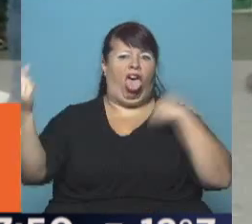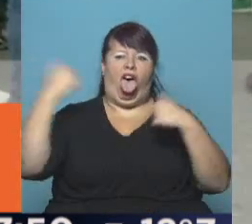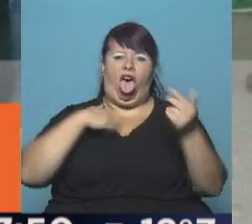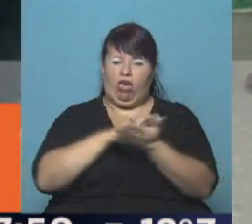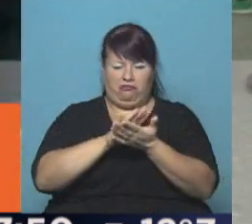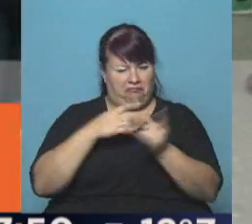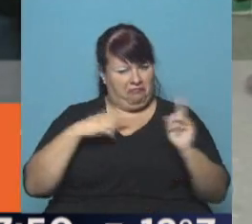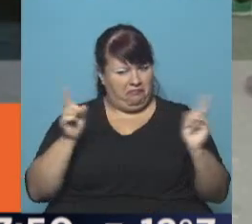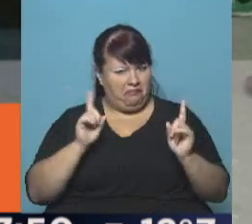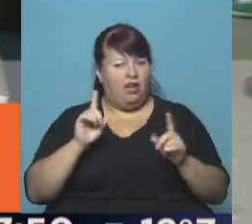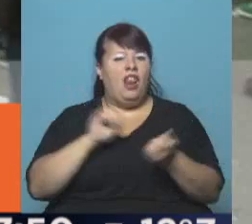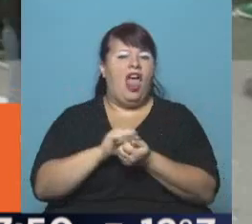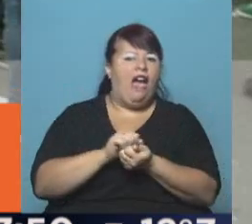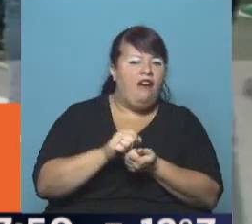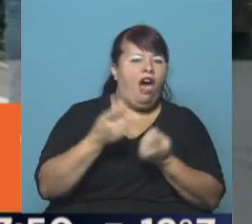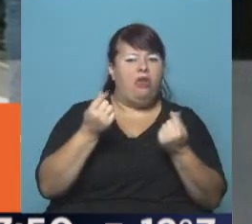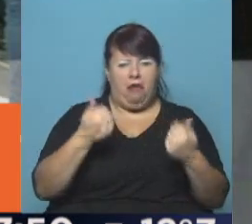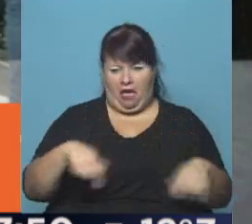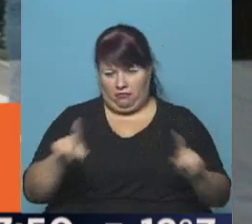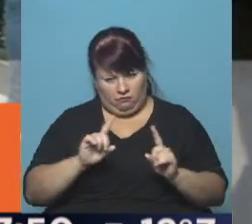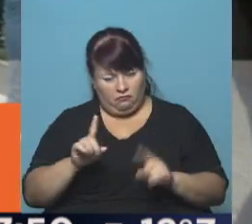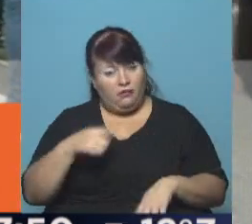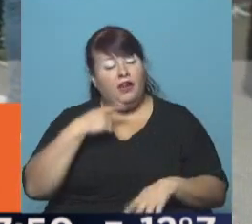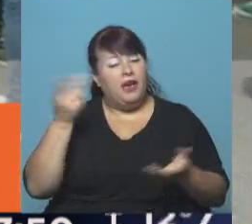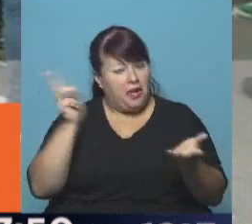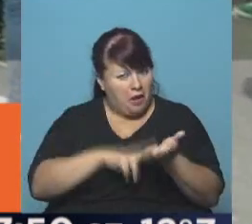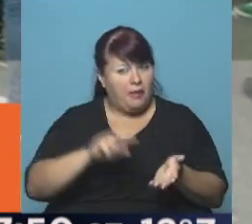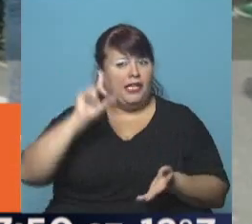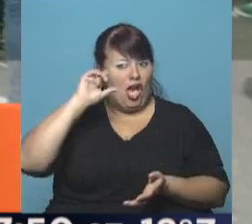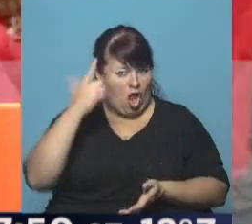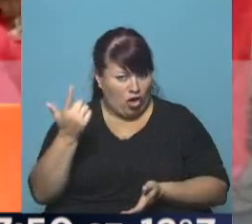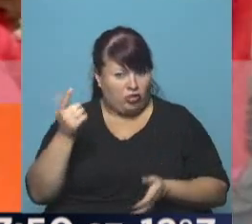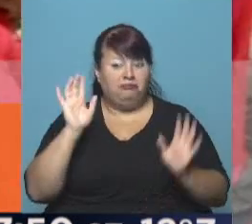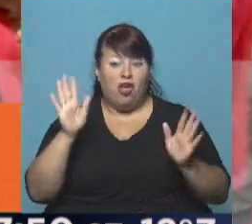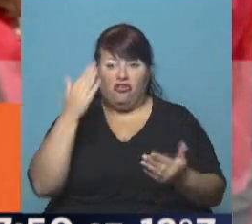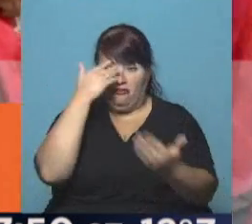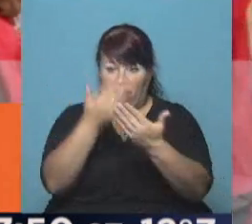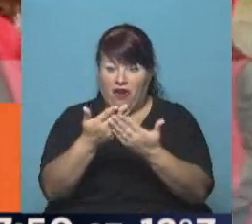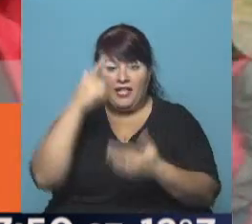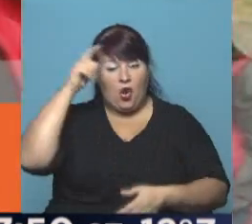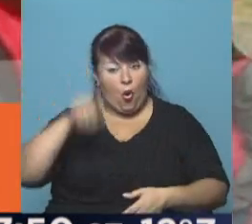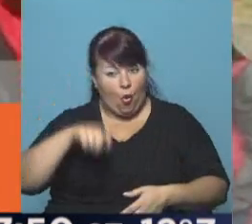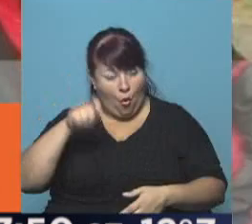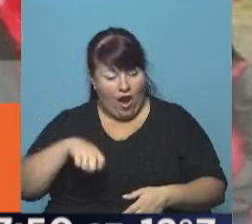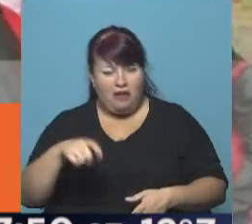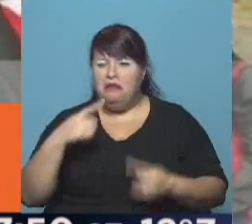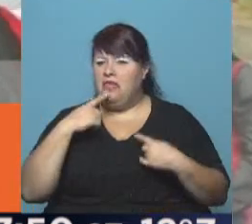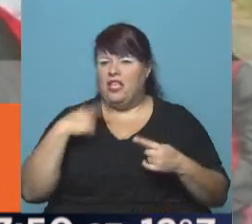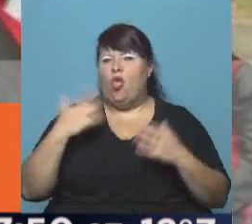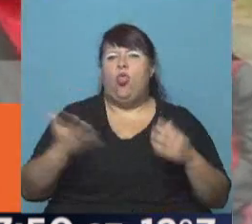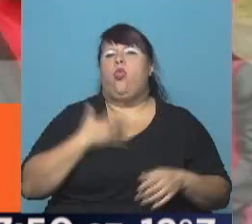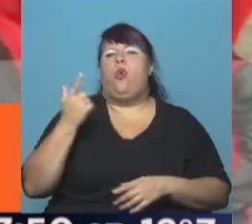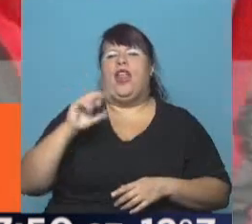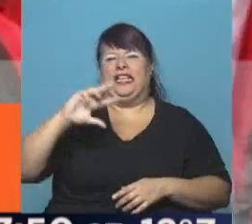corrupción pasiva y lavado de dinero, reivindicó su inocencia, entonces cara a cara con el magistrado, negó ser el propietario